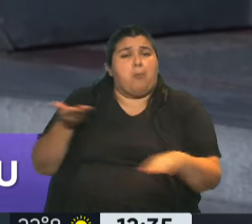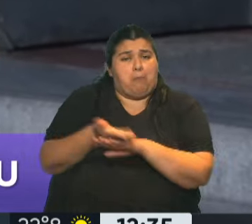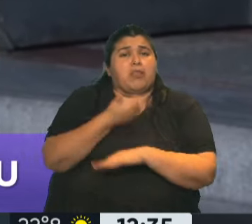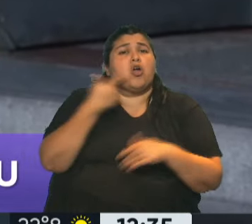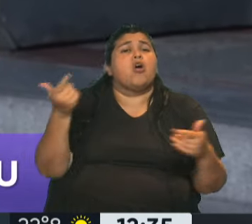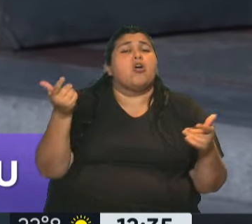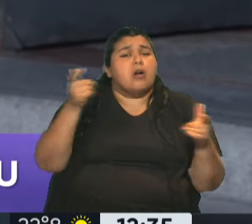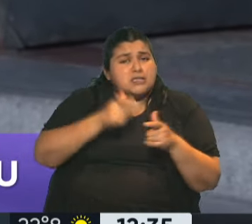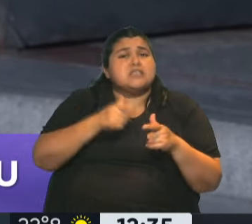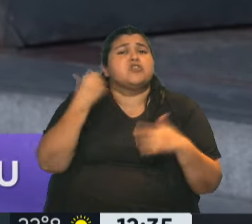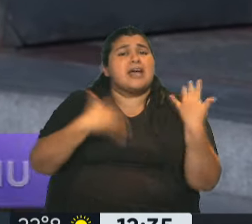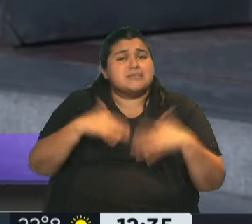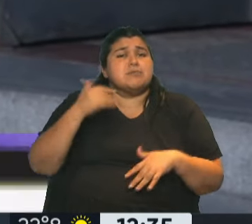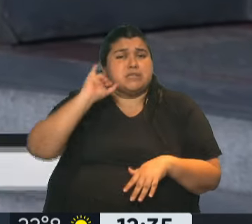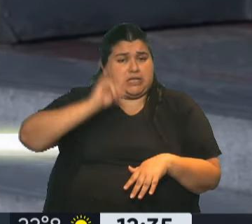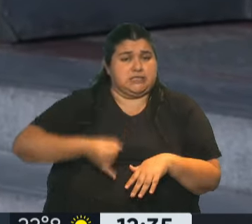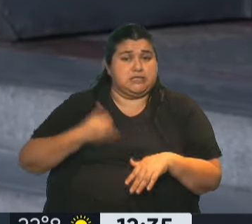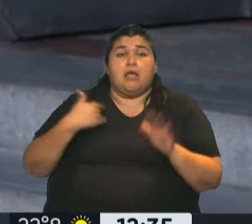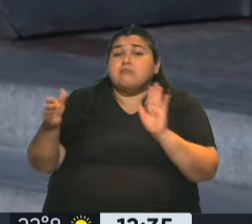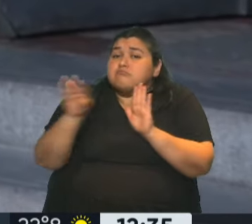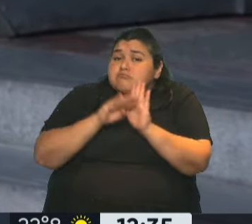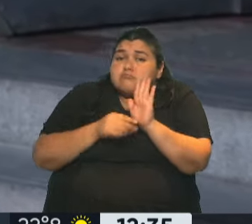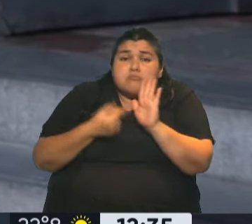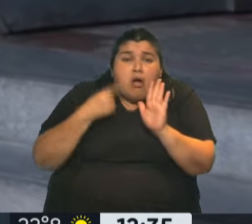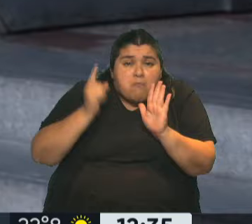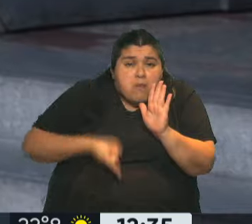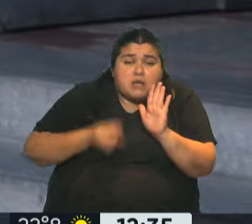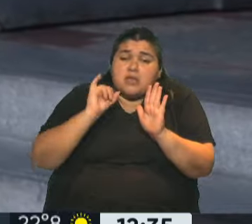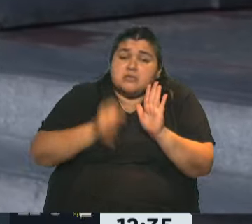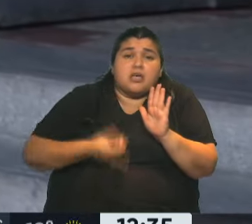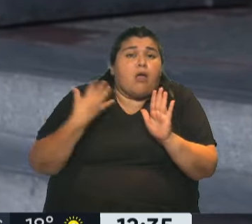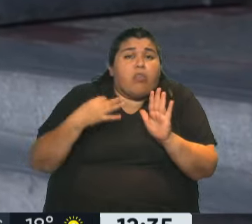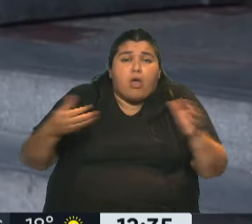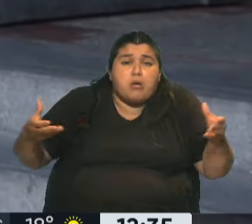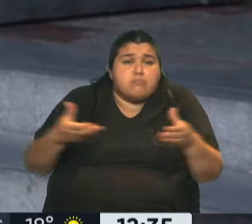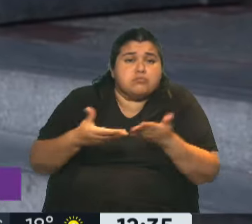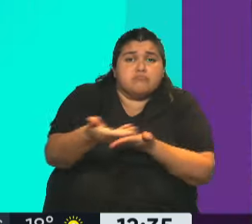si lo establece el reglamento sí eh tienen que juntar cinco firmas y después tener el quórum